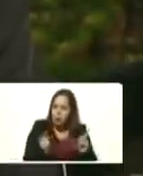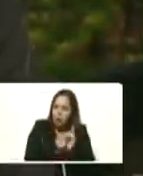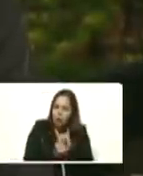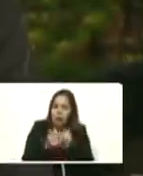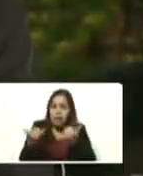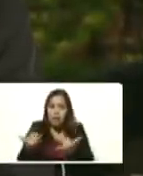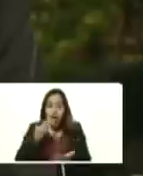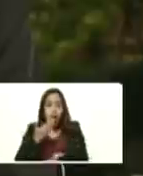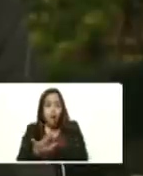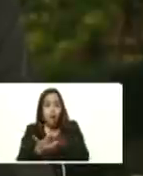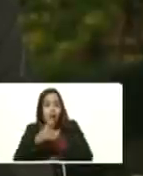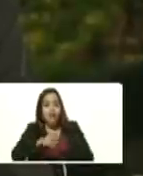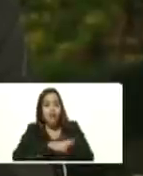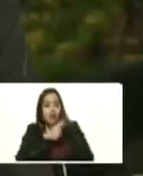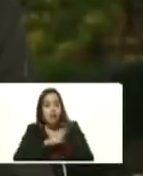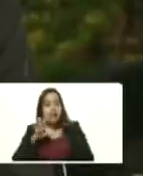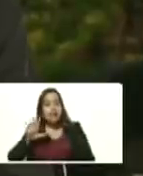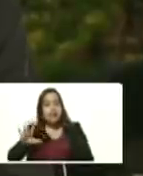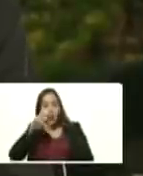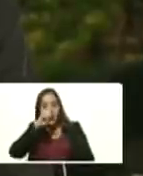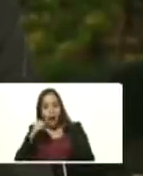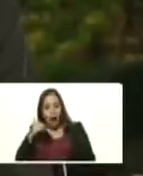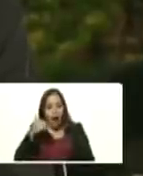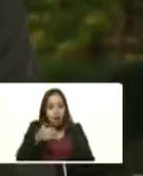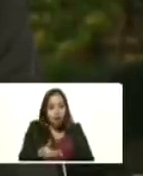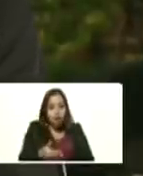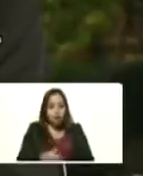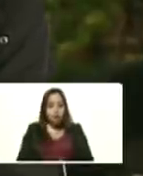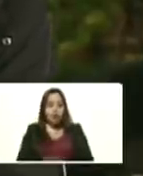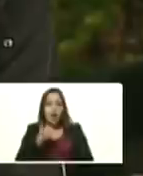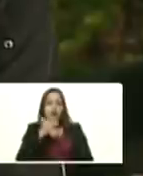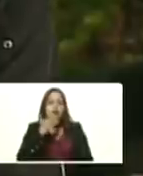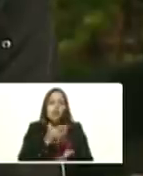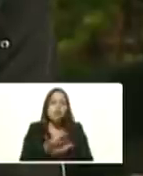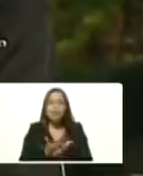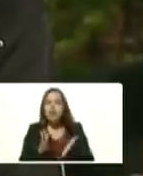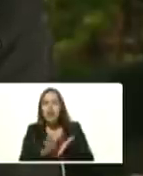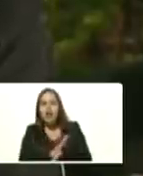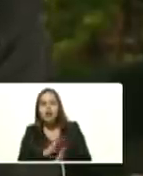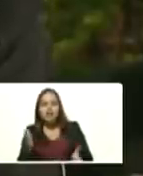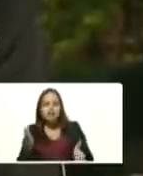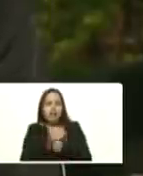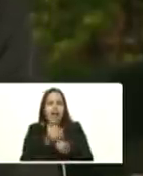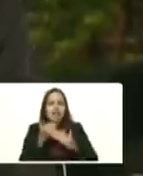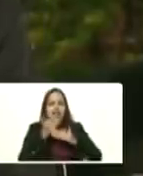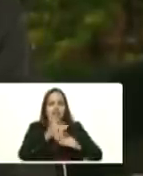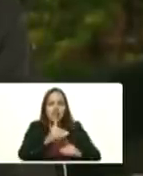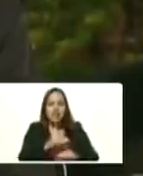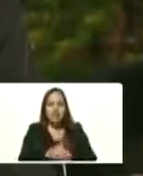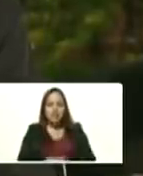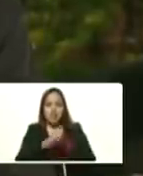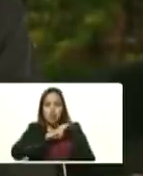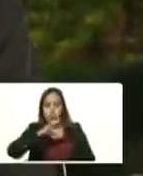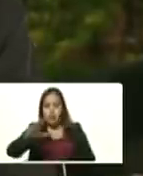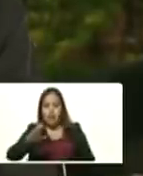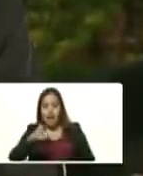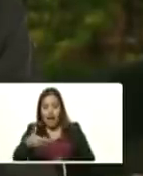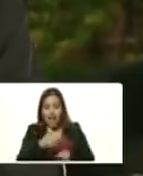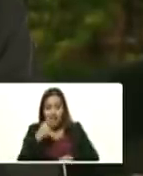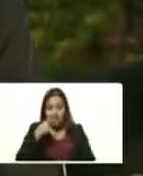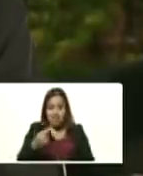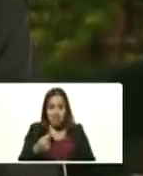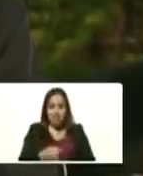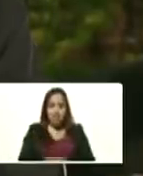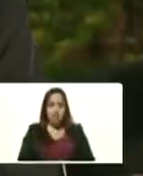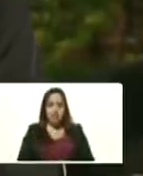para 5 años donde se plantea alcanzar ese nivel de soberanía que ustedes no decía a la